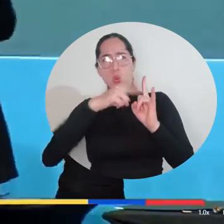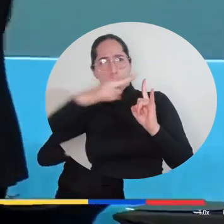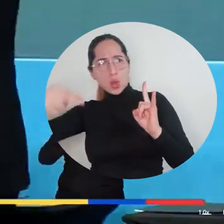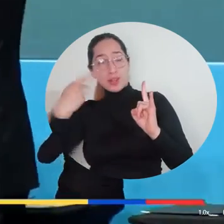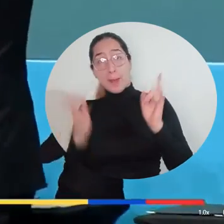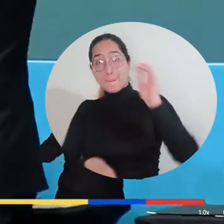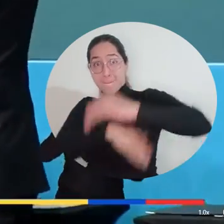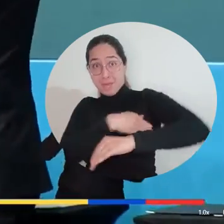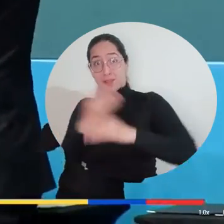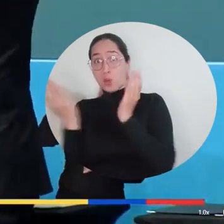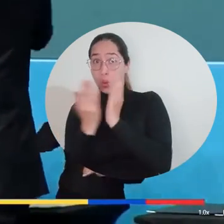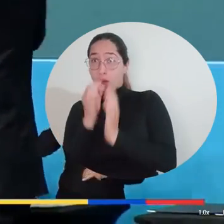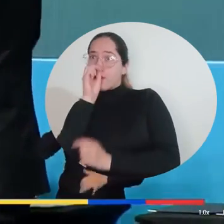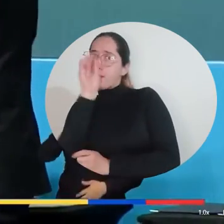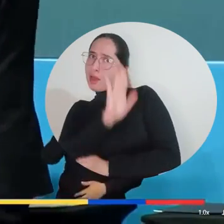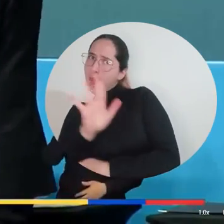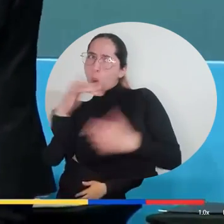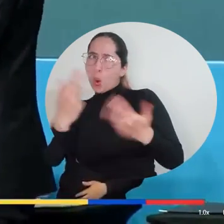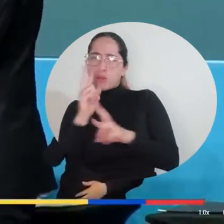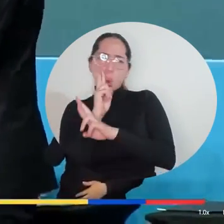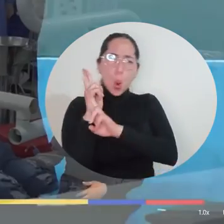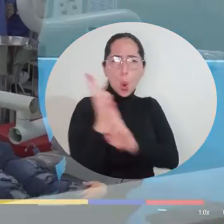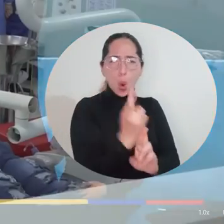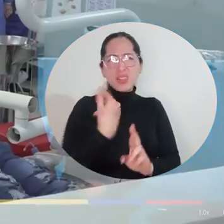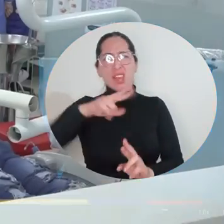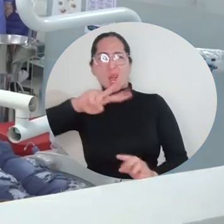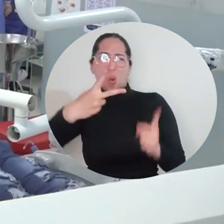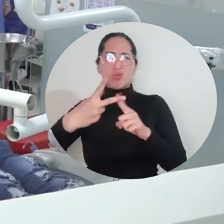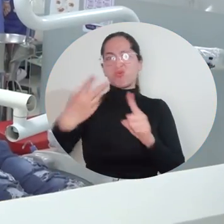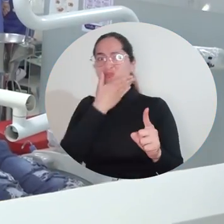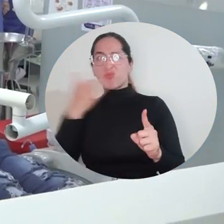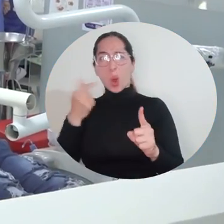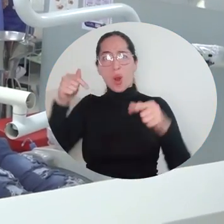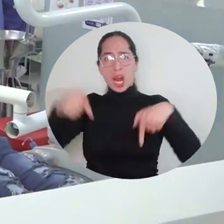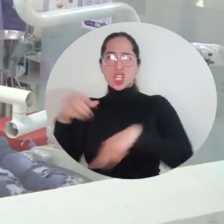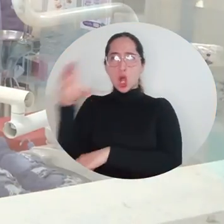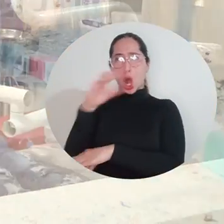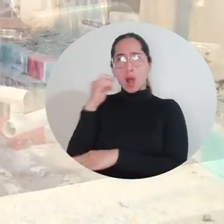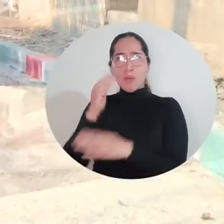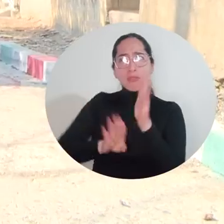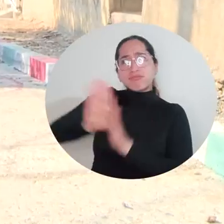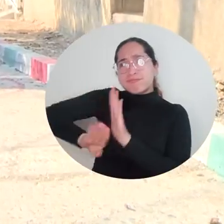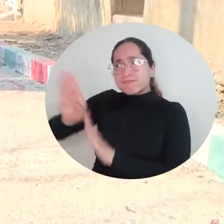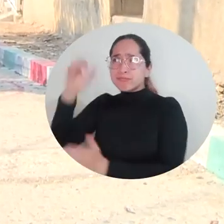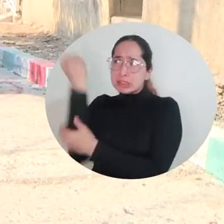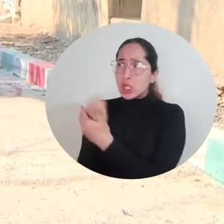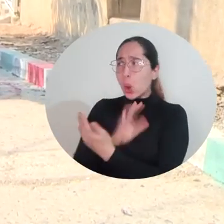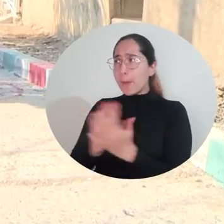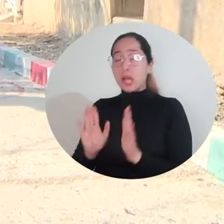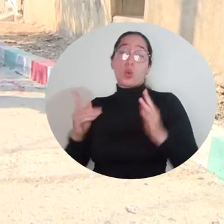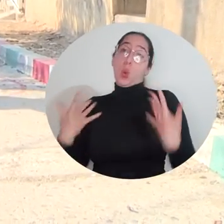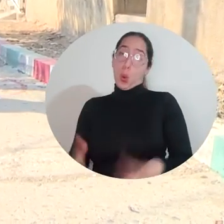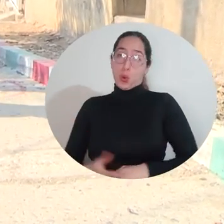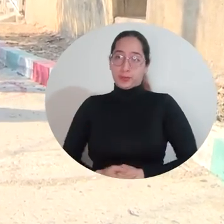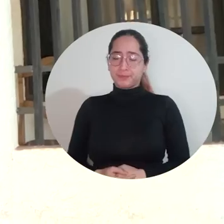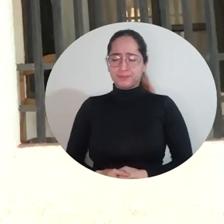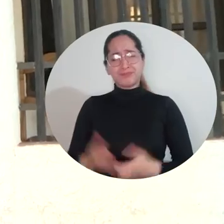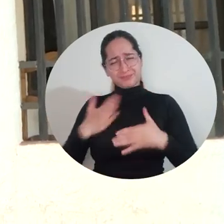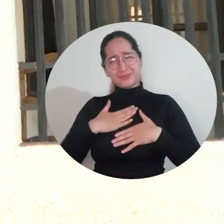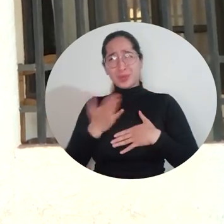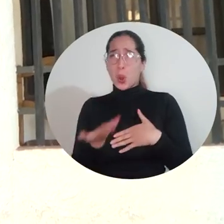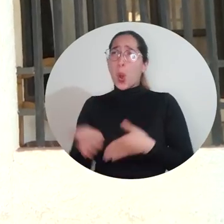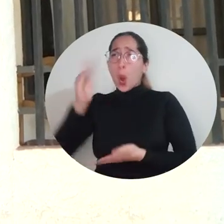otorgado por el Ministerio de Educación Nacional como la segunda mejor en Colombia. Creo que es una oportunidad muy bonita poder